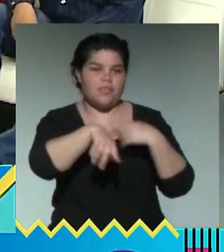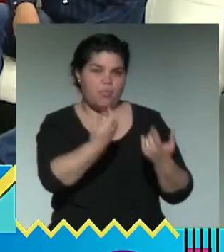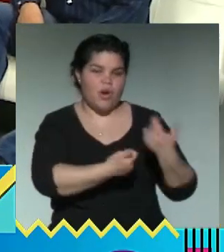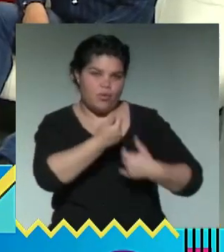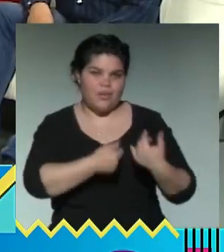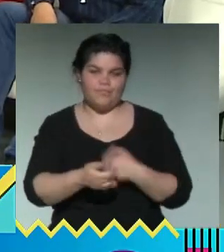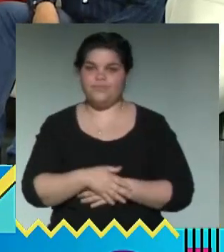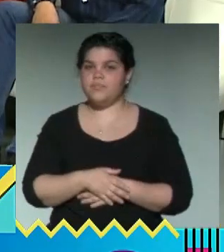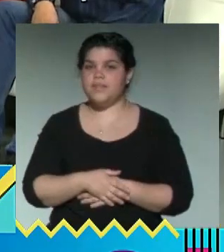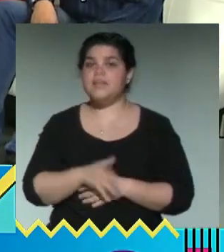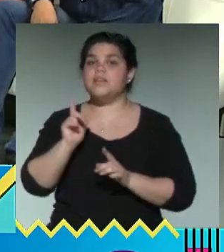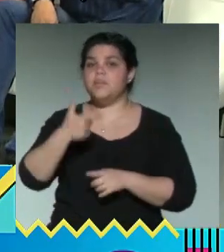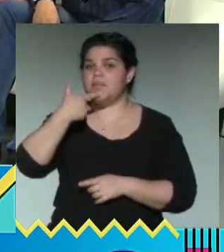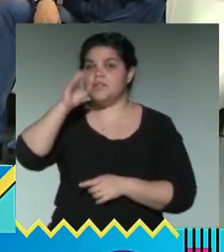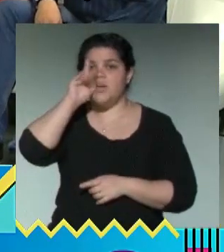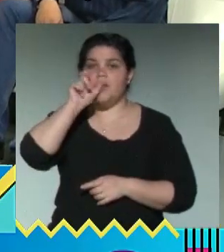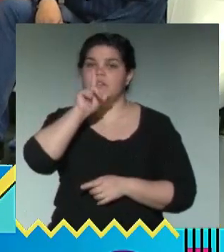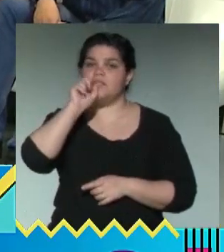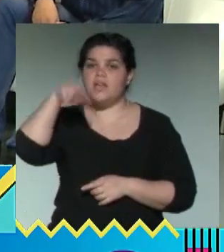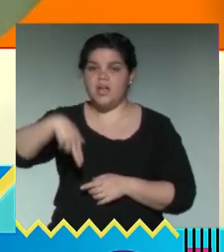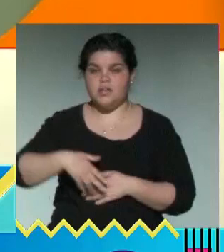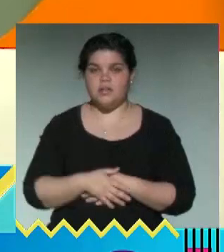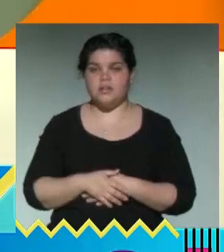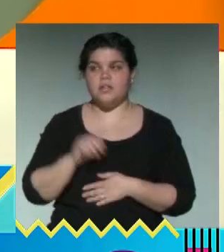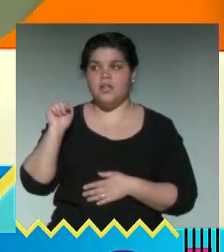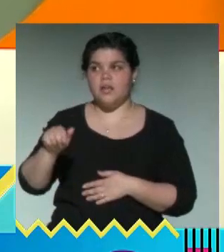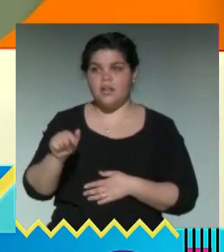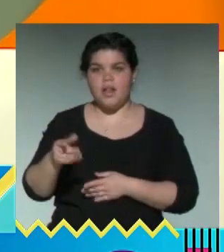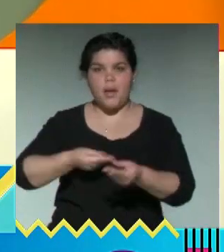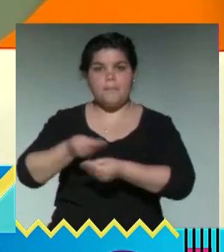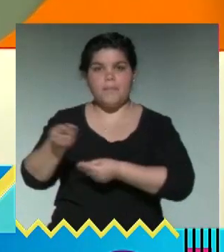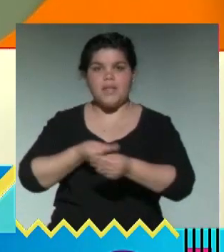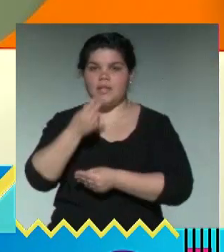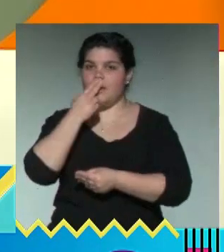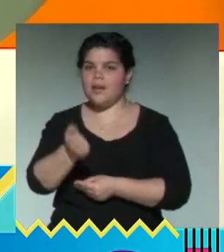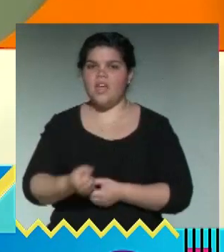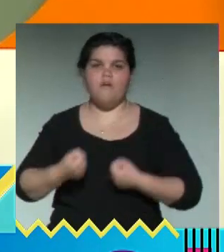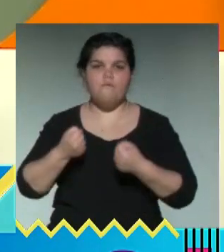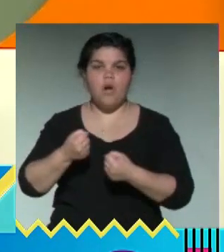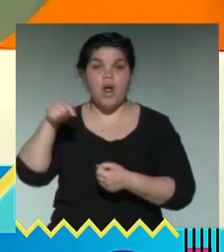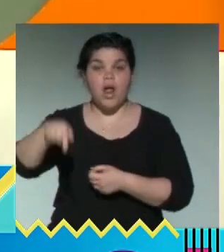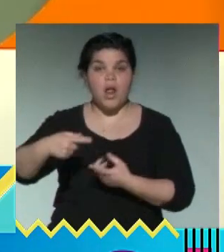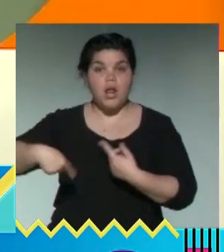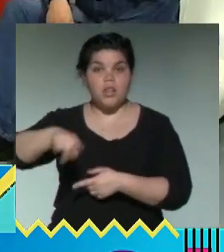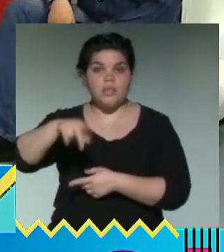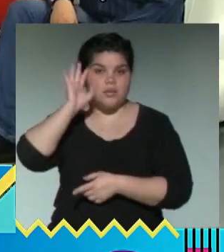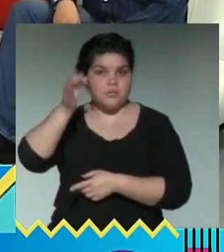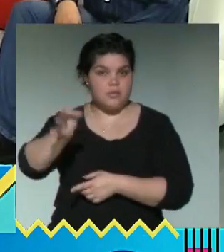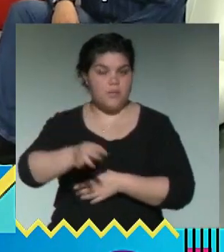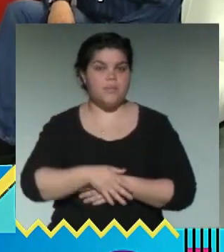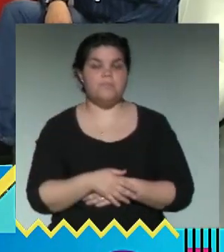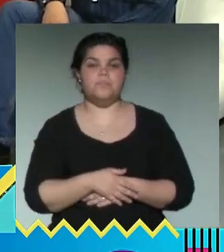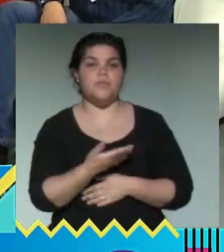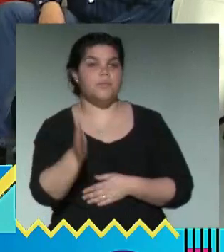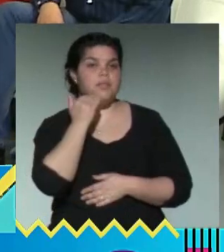Sebastián Pérez. Sebastián, muchas gracias. Él es socio de Energe, una empresa especialista en energía solar. Muchas gracias, Sebastián. Buenas tardes. Y también está con